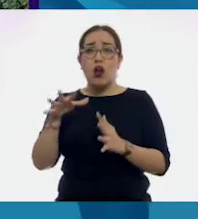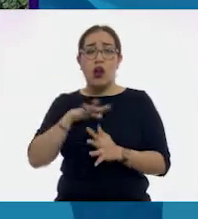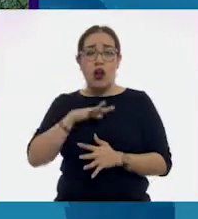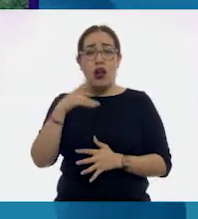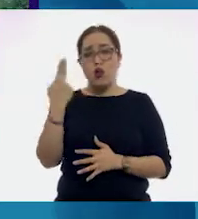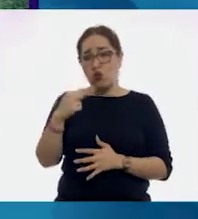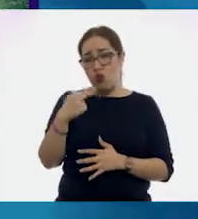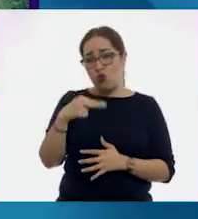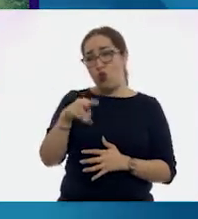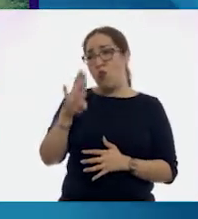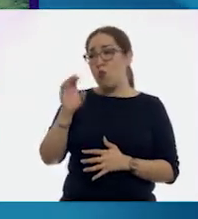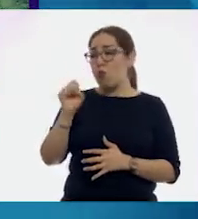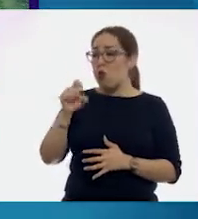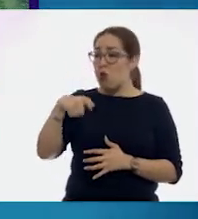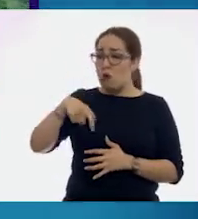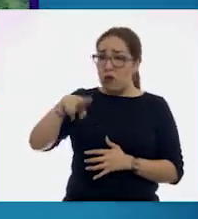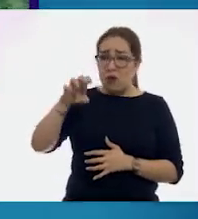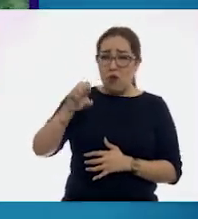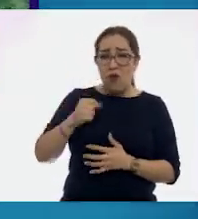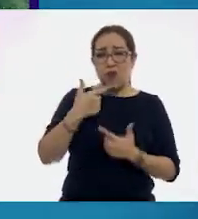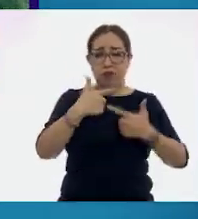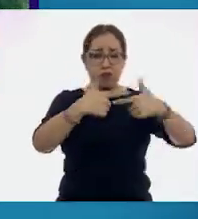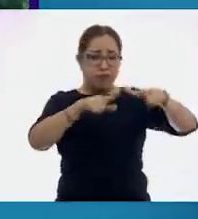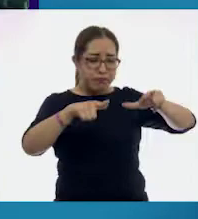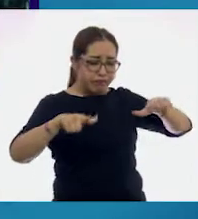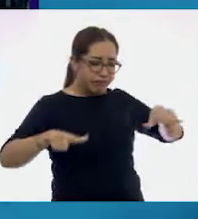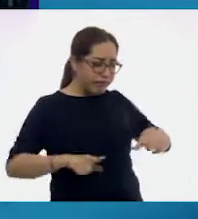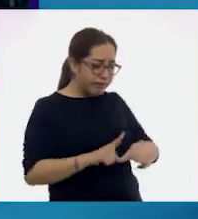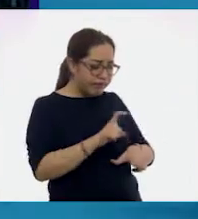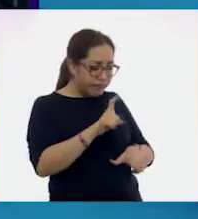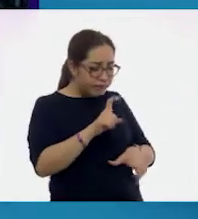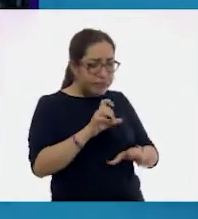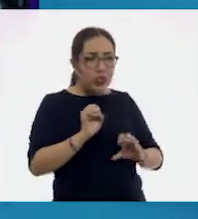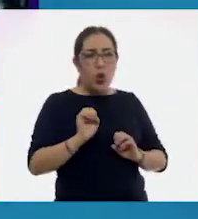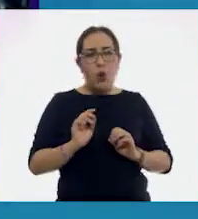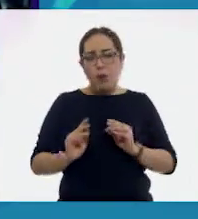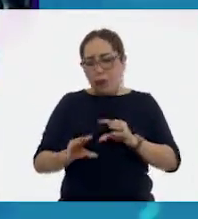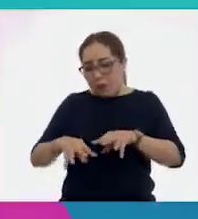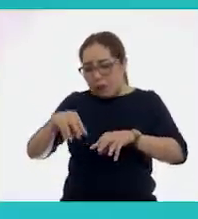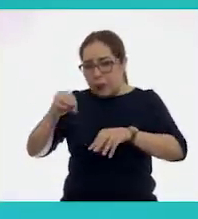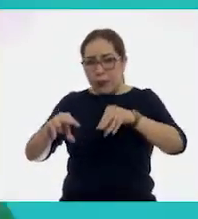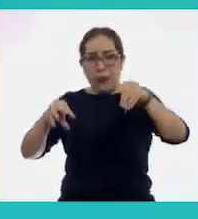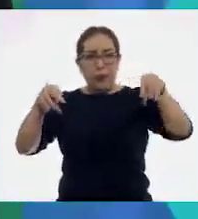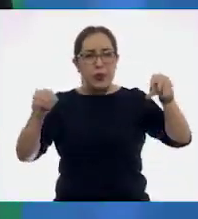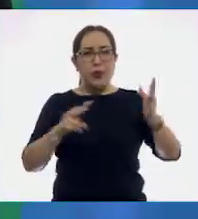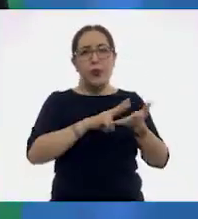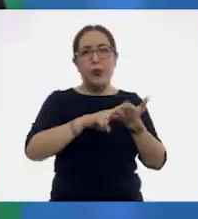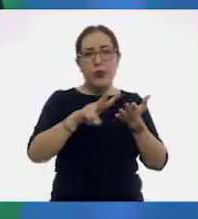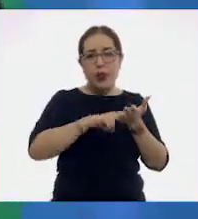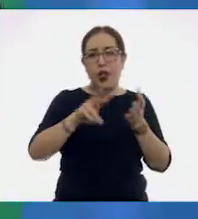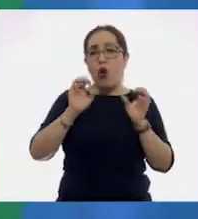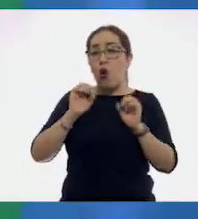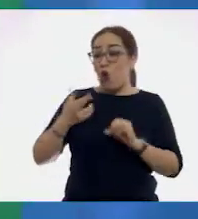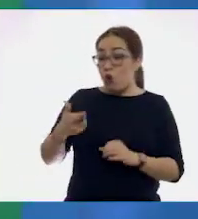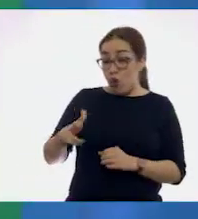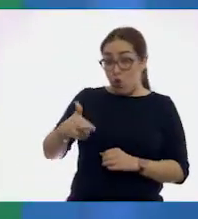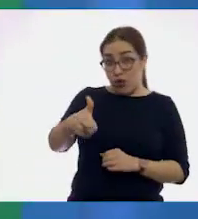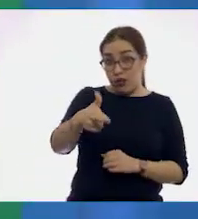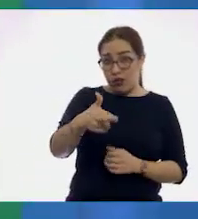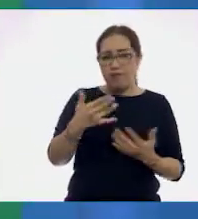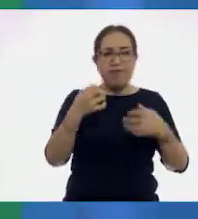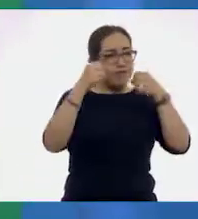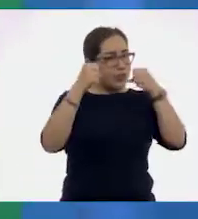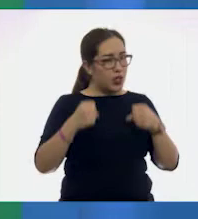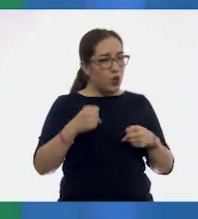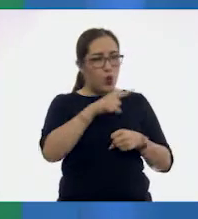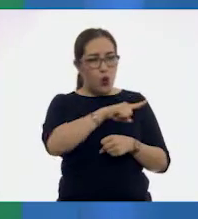comúnmente, bosques, lagos, pastizales, océanos y ríos. Seguramente las alumnas y los